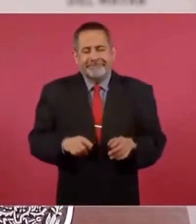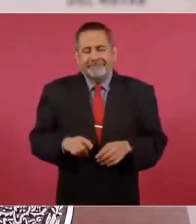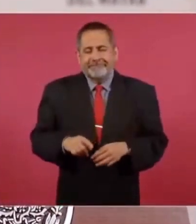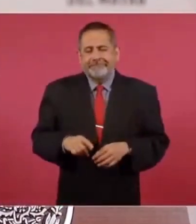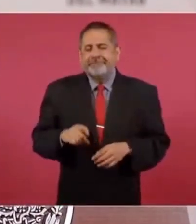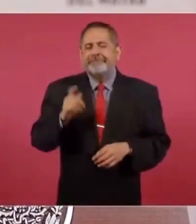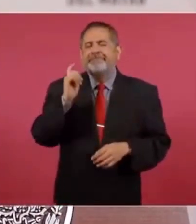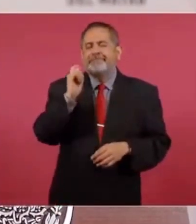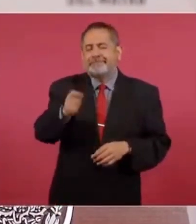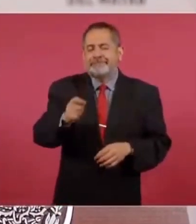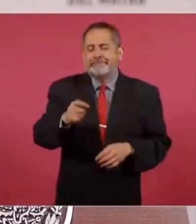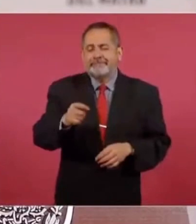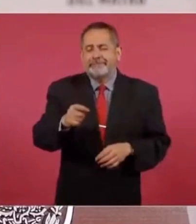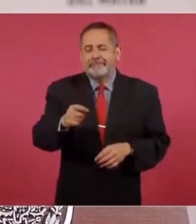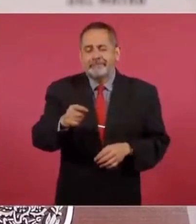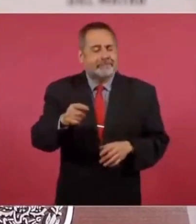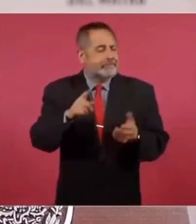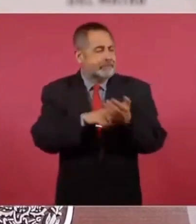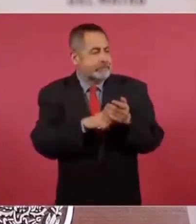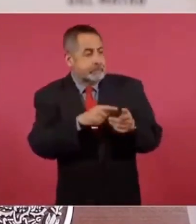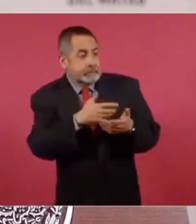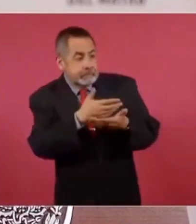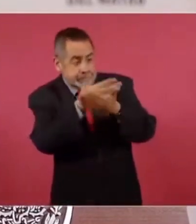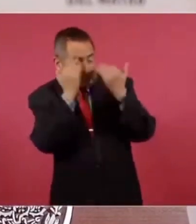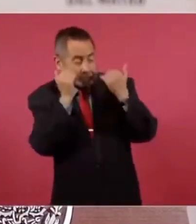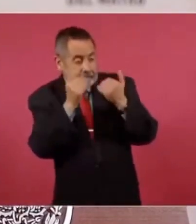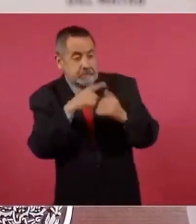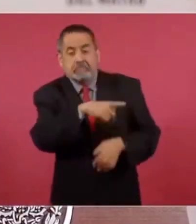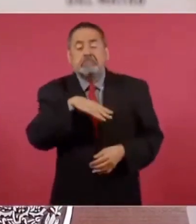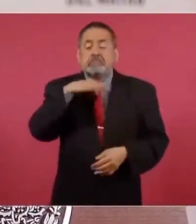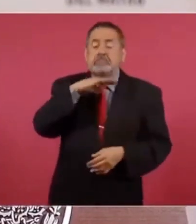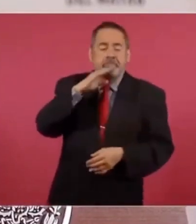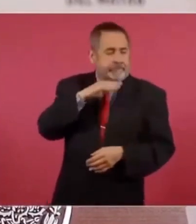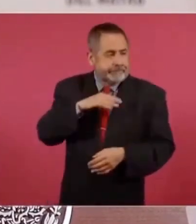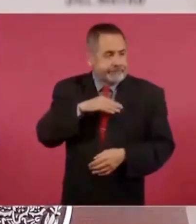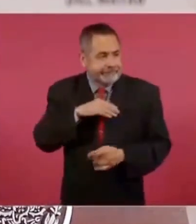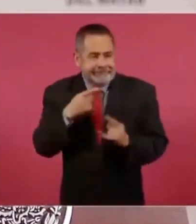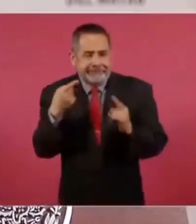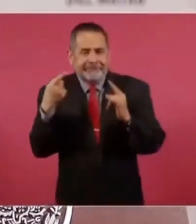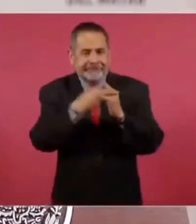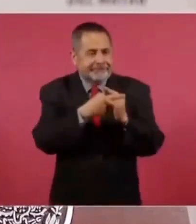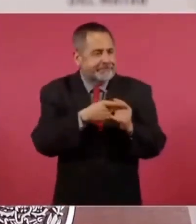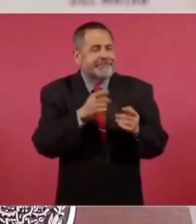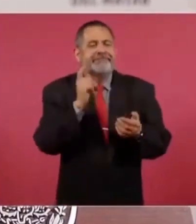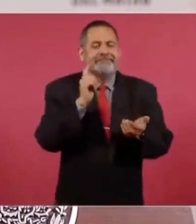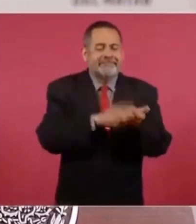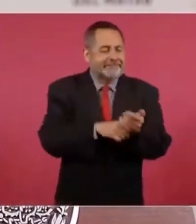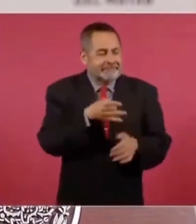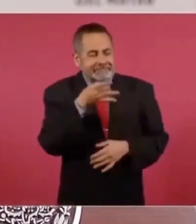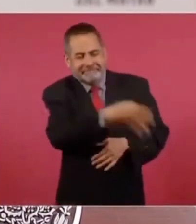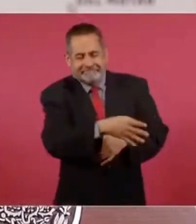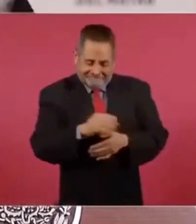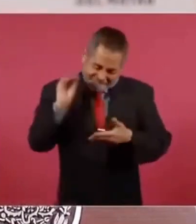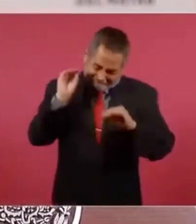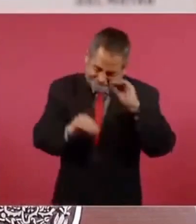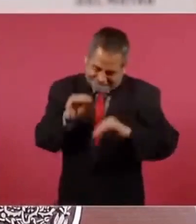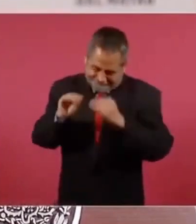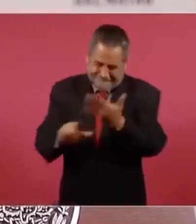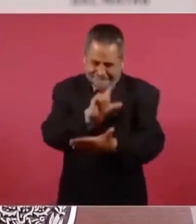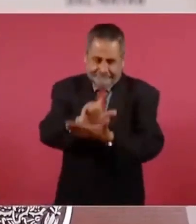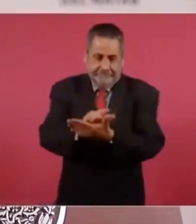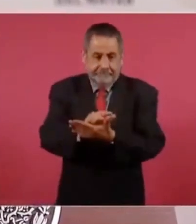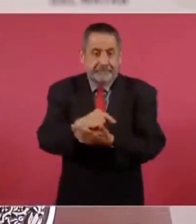coloquialmente, algunos goles, no todos, porque luego se